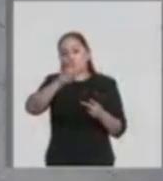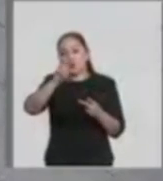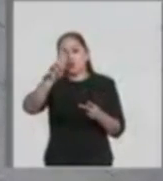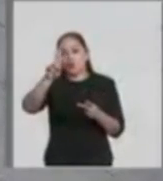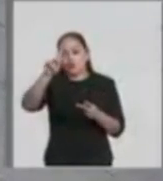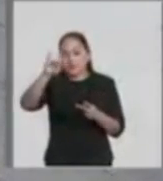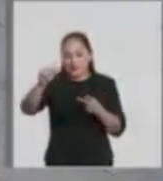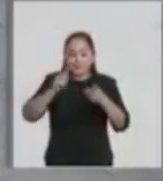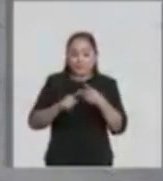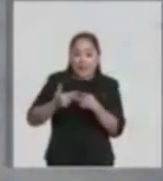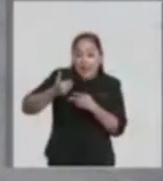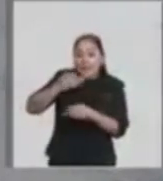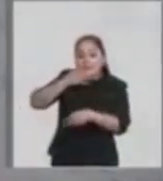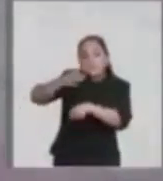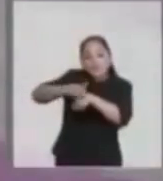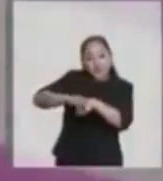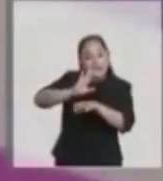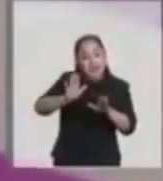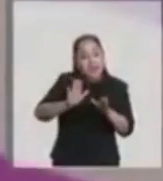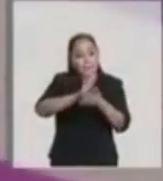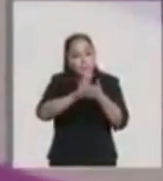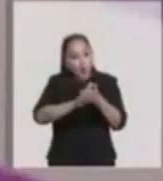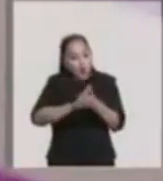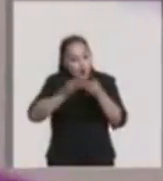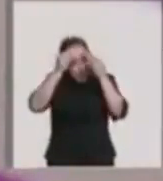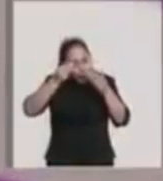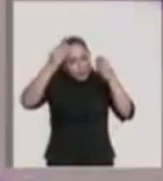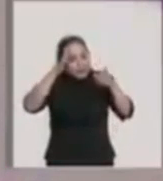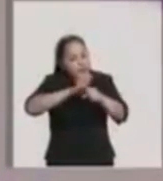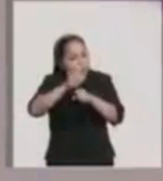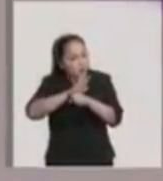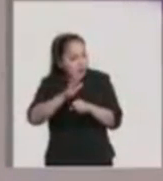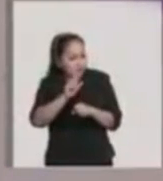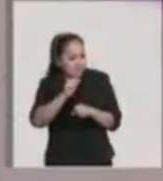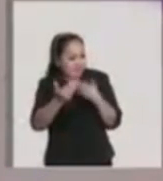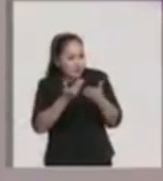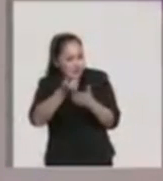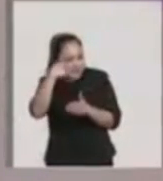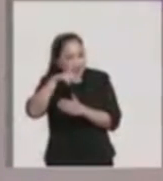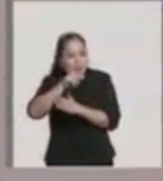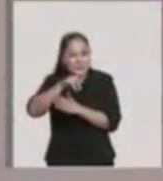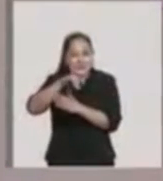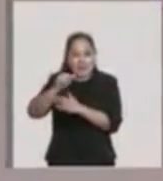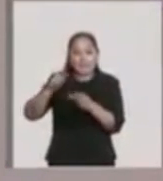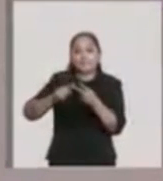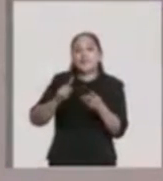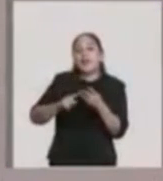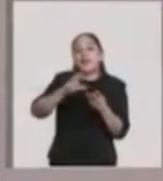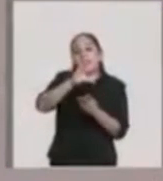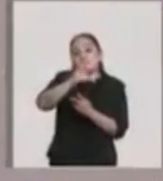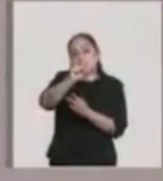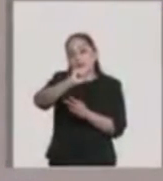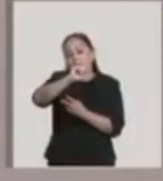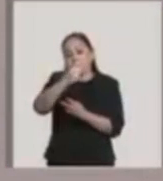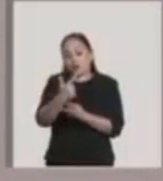ofreciste anticipadamente perdón y amnistía, hay videos de lo que estoy diciendo, a Carlos Salinas de Gortari y